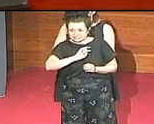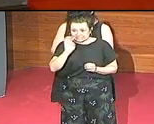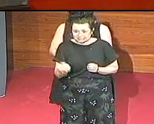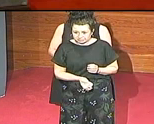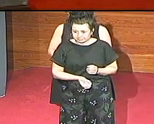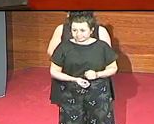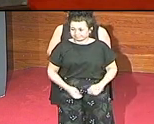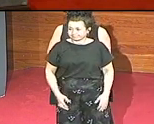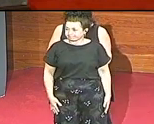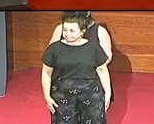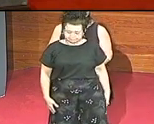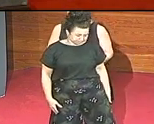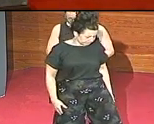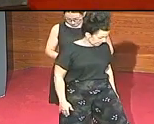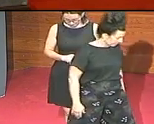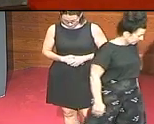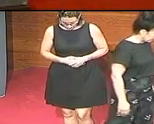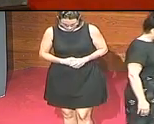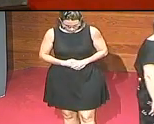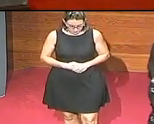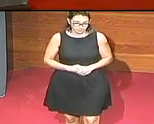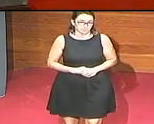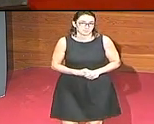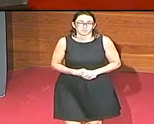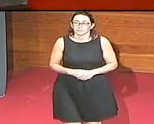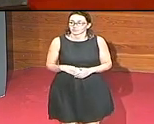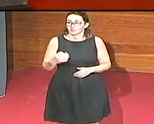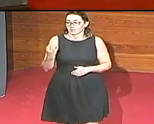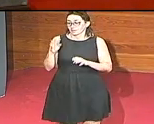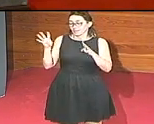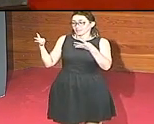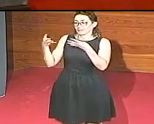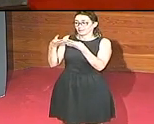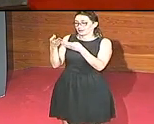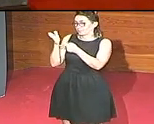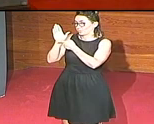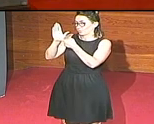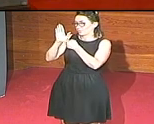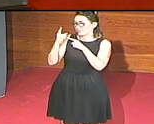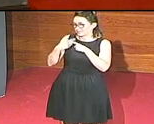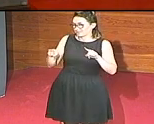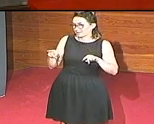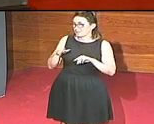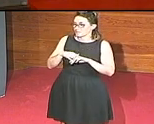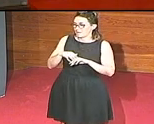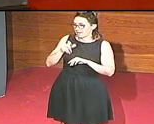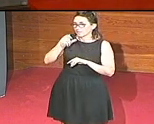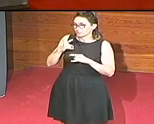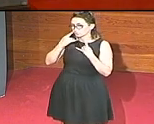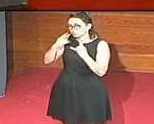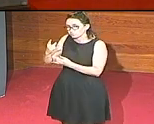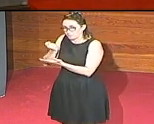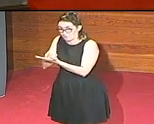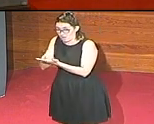entonces lo que tienes que mostrar cosas diferentes en internet para que la gente pague porque si no la gente no va a pagar y entonces la